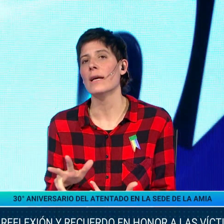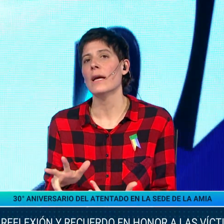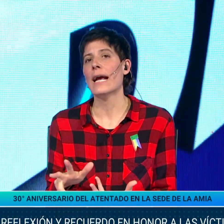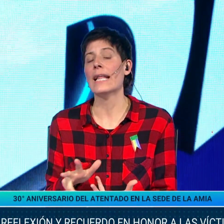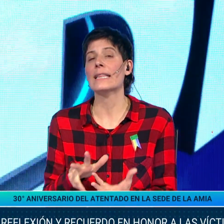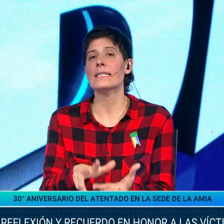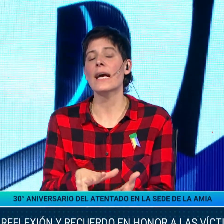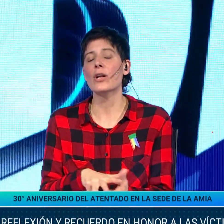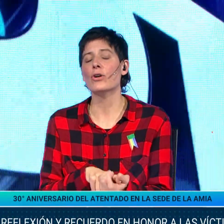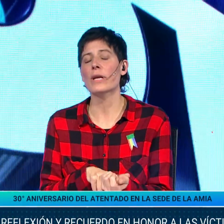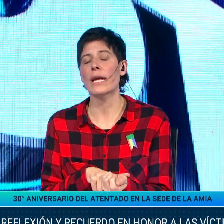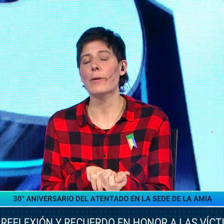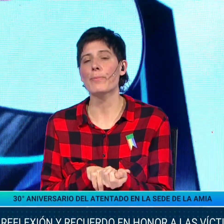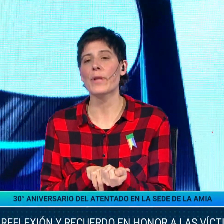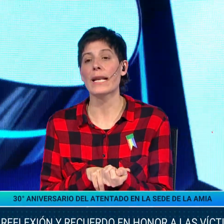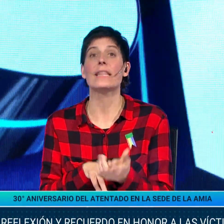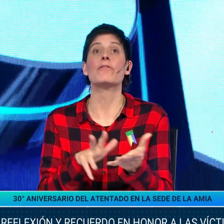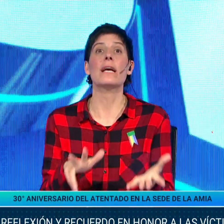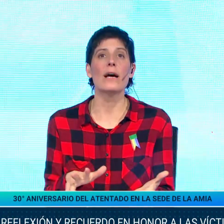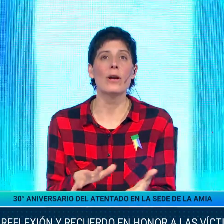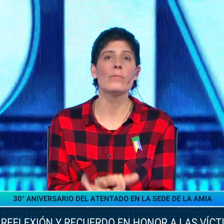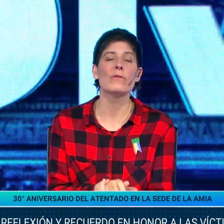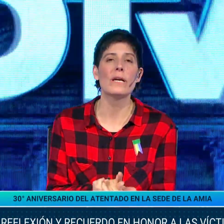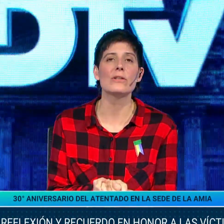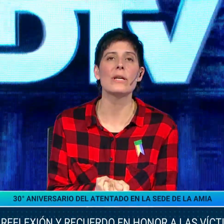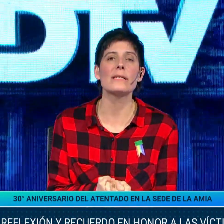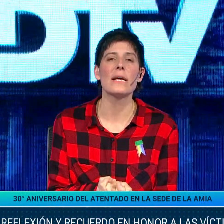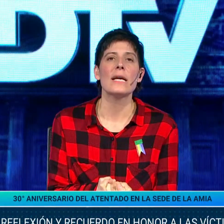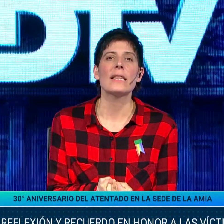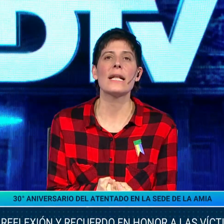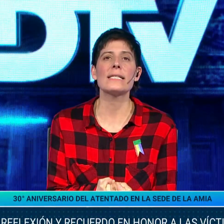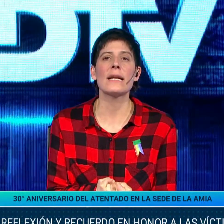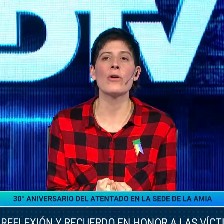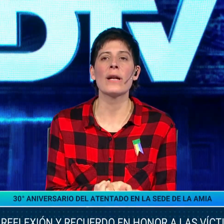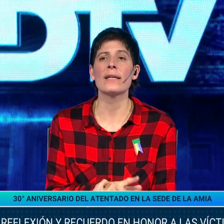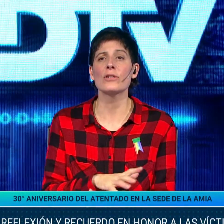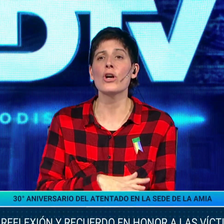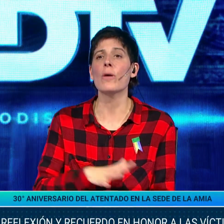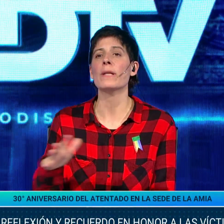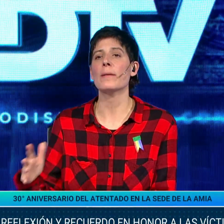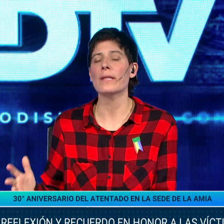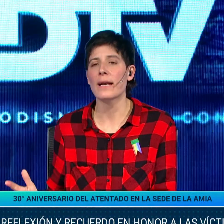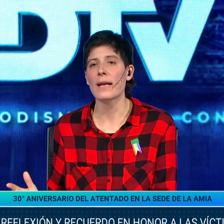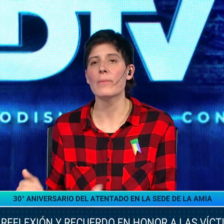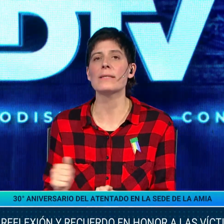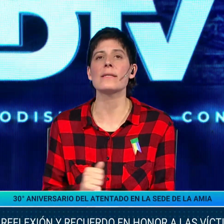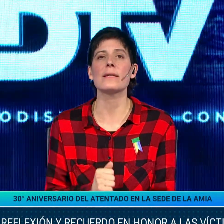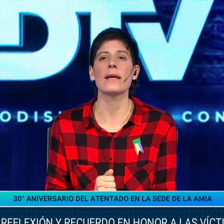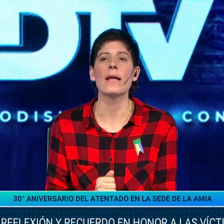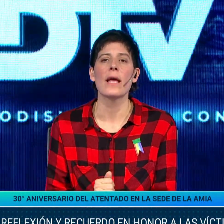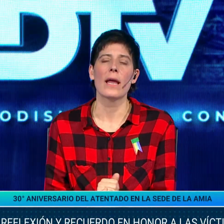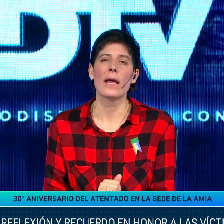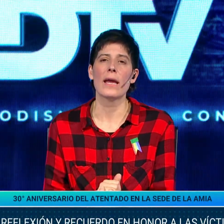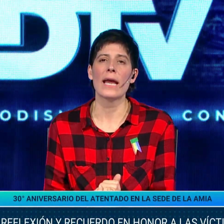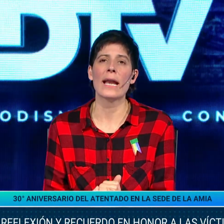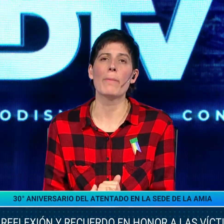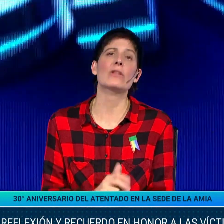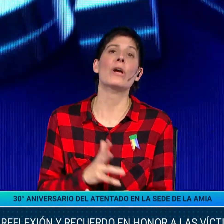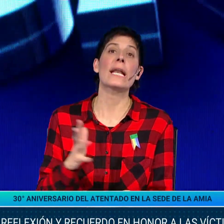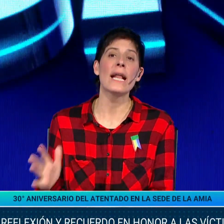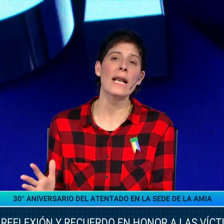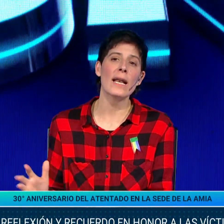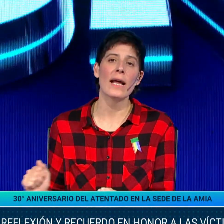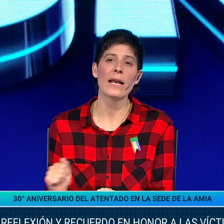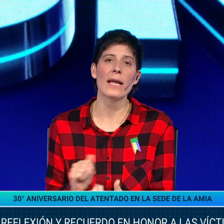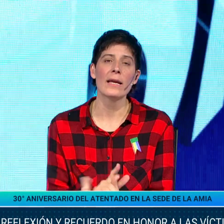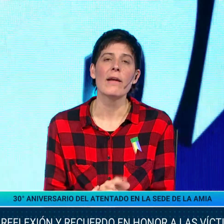2 que garantizaron o que ratificaron las modificaciones del Senado de la Nación, completamente la ley bases y en